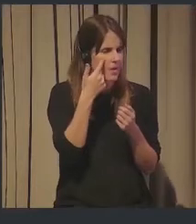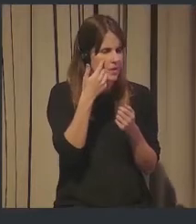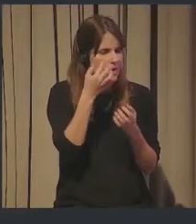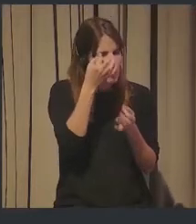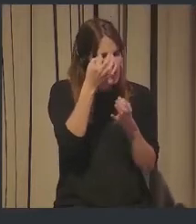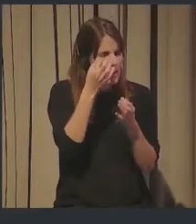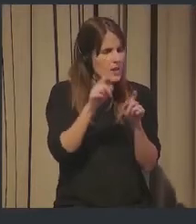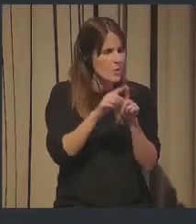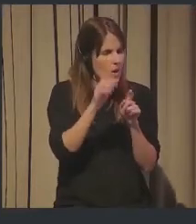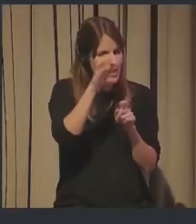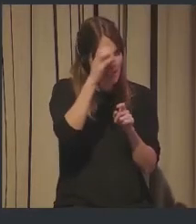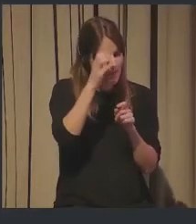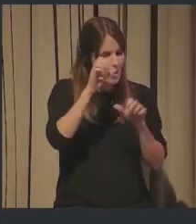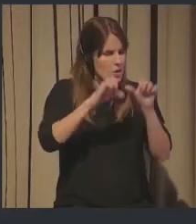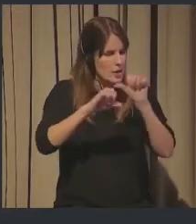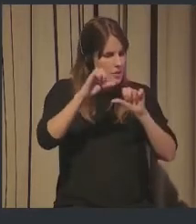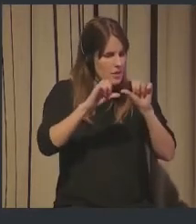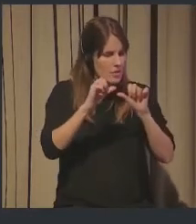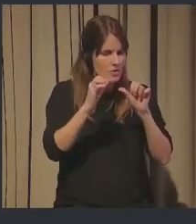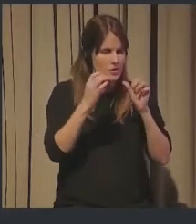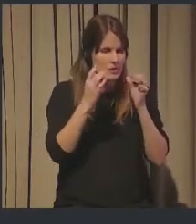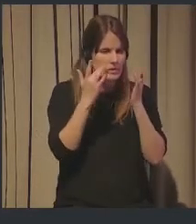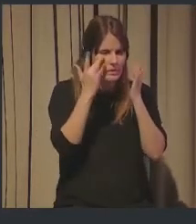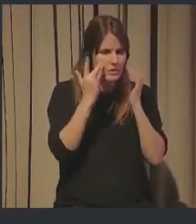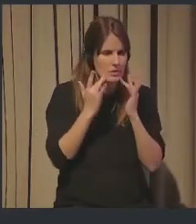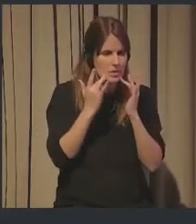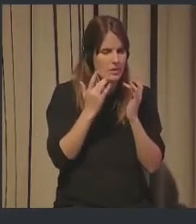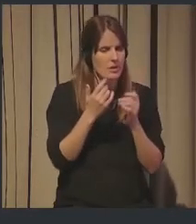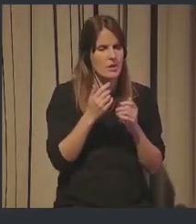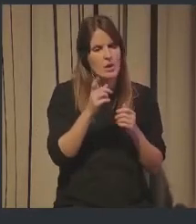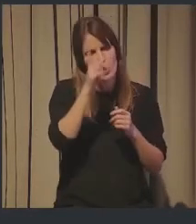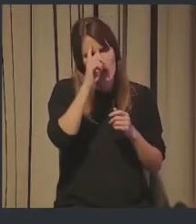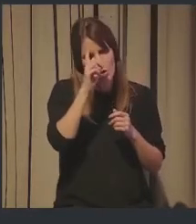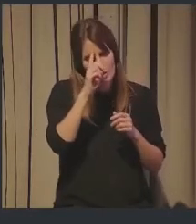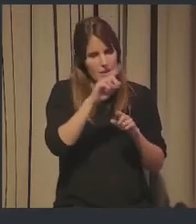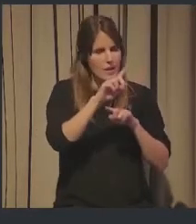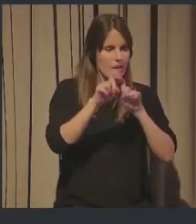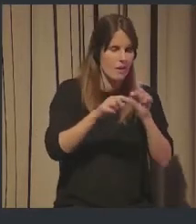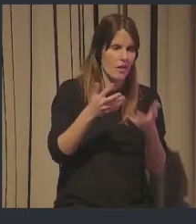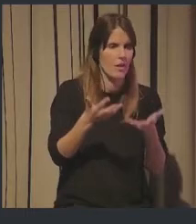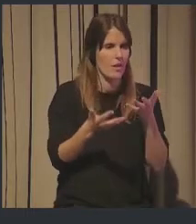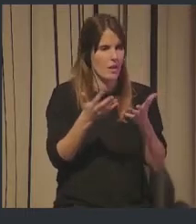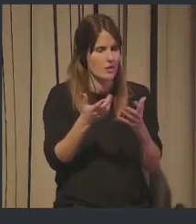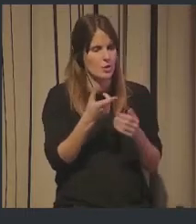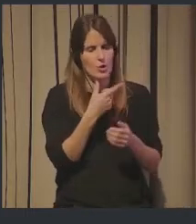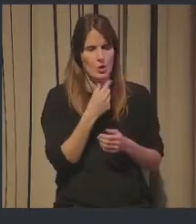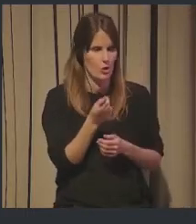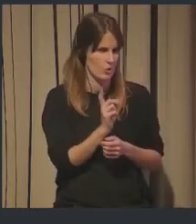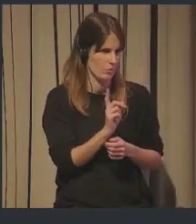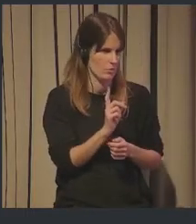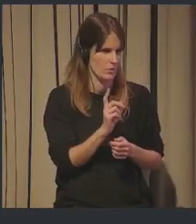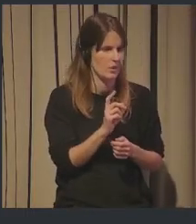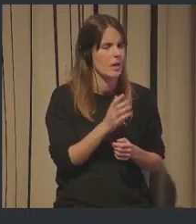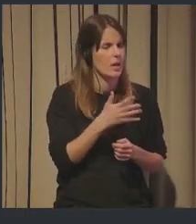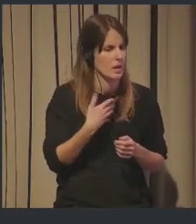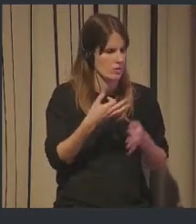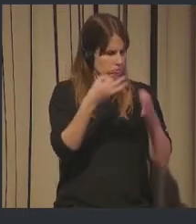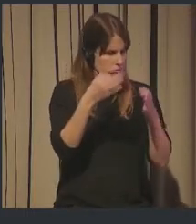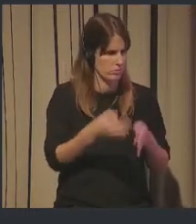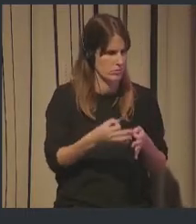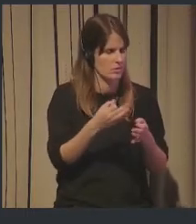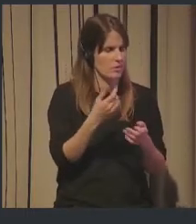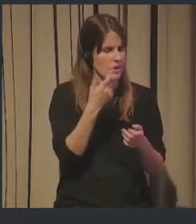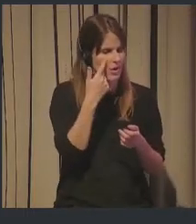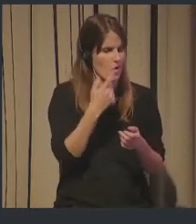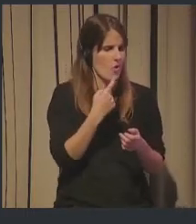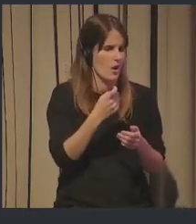precisión exacta de los químicos. No quieren decir, no sé, mira, no lo sé, la incertidumbre, esto y lo otro y lo demás allá, sino que esperan que algún